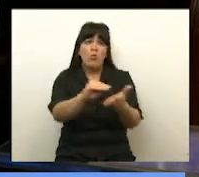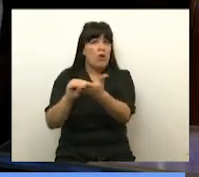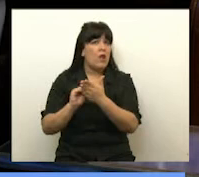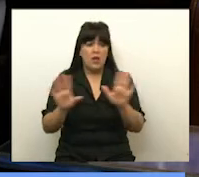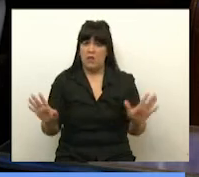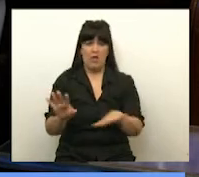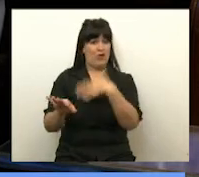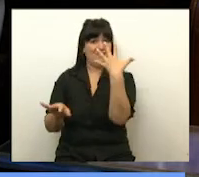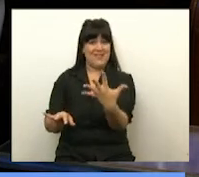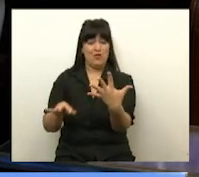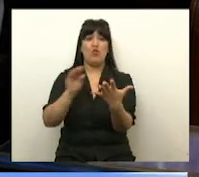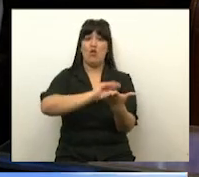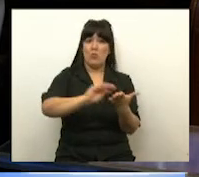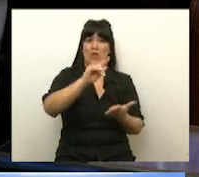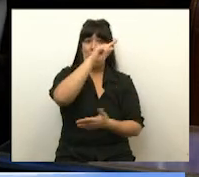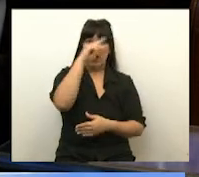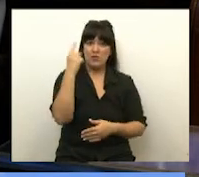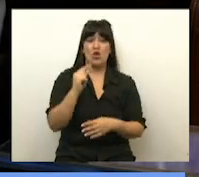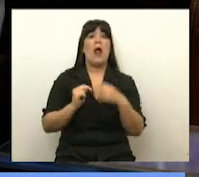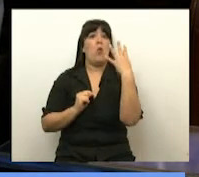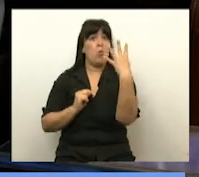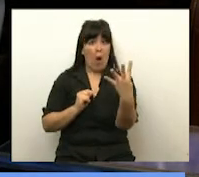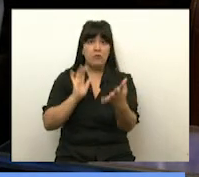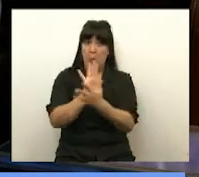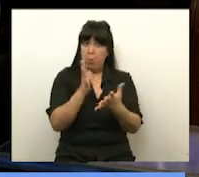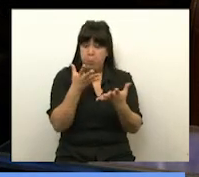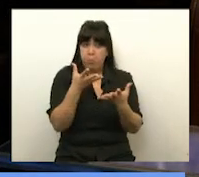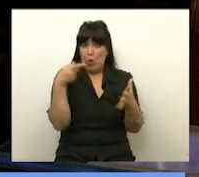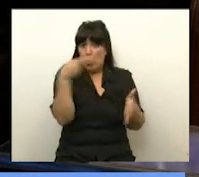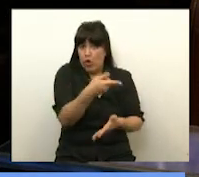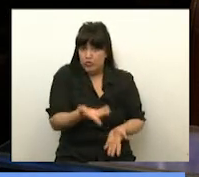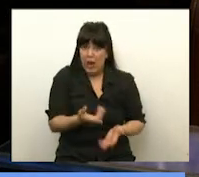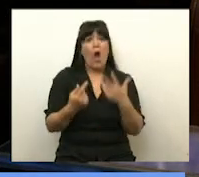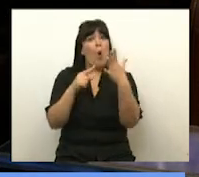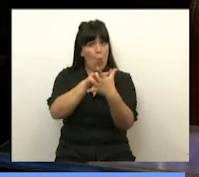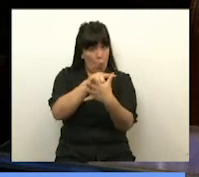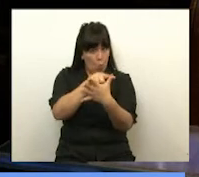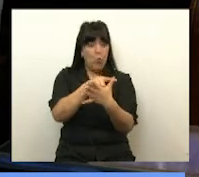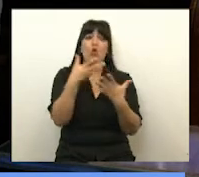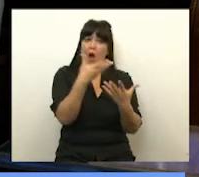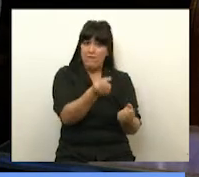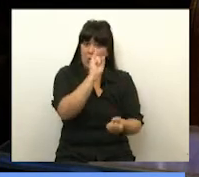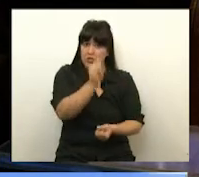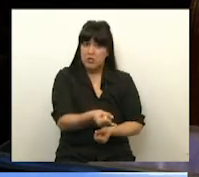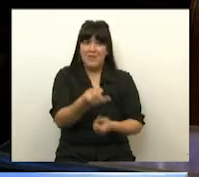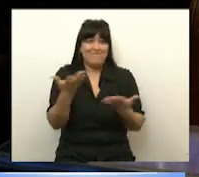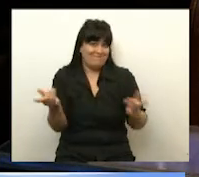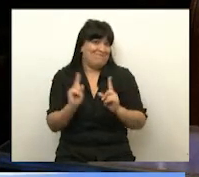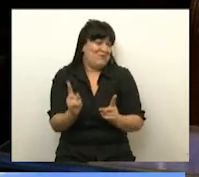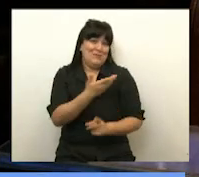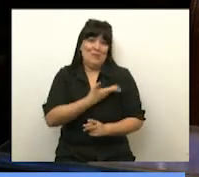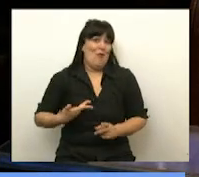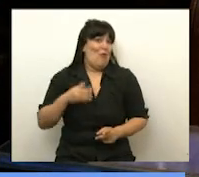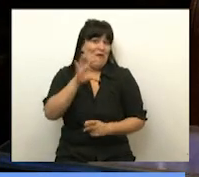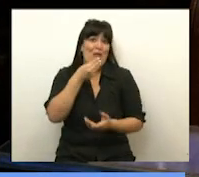5 diputados nacionales, 4 han votado en contra y 1 lo ha hecho a favor. Lo que sí es cierto, señor